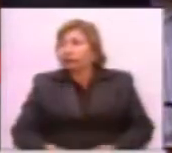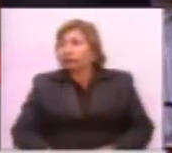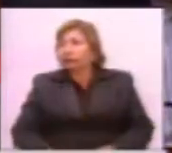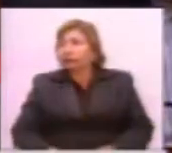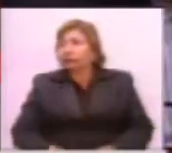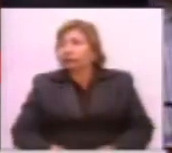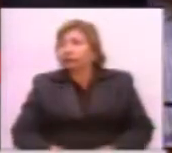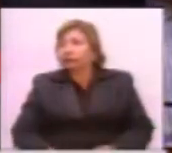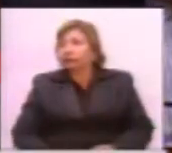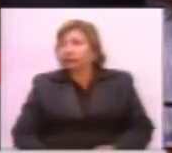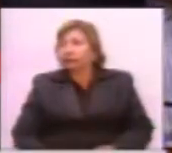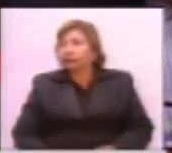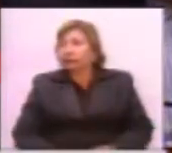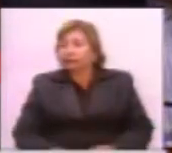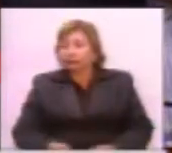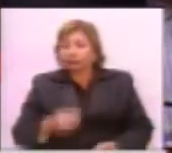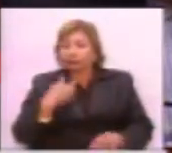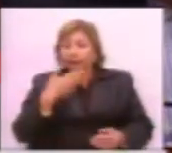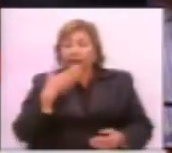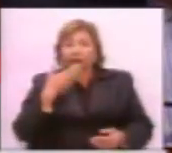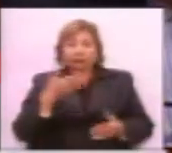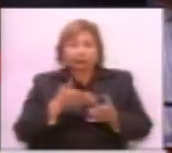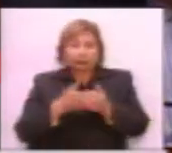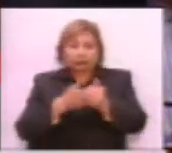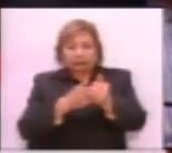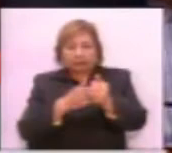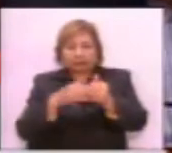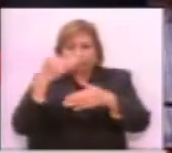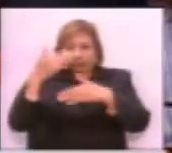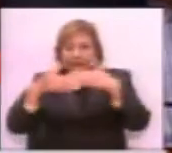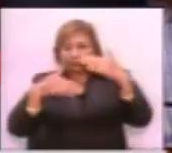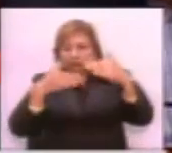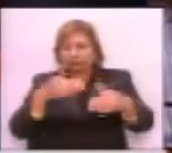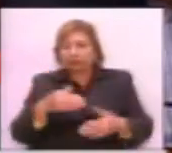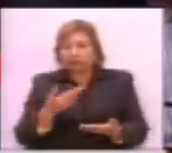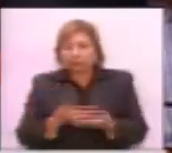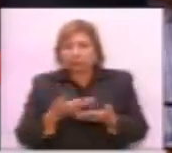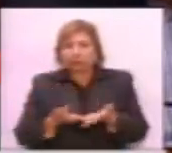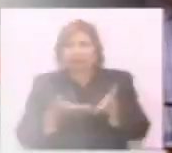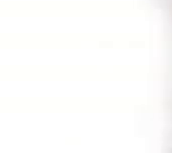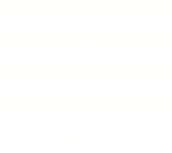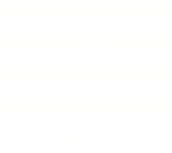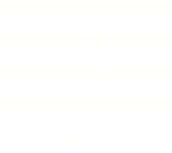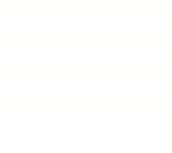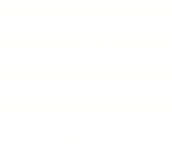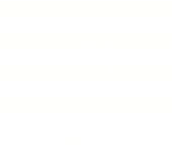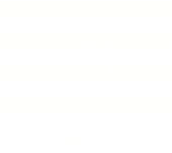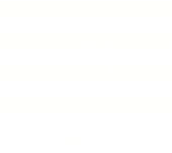en su sitio a quienes los van a conducir posteriormente. Esa es nuestra propuesta, señor.